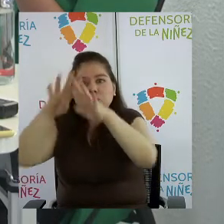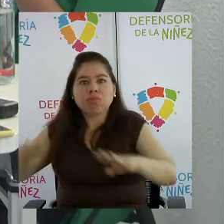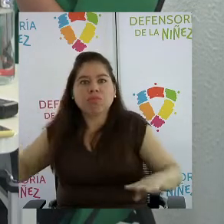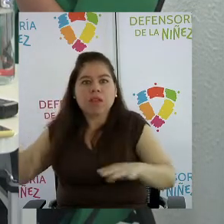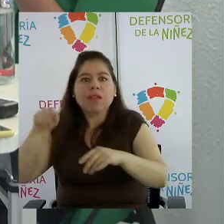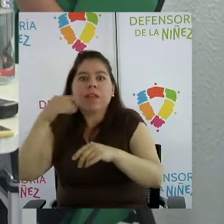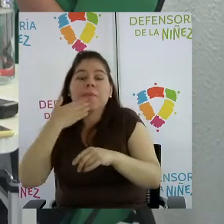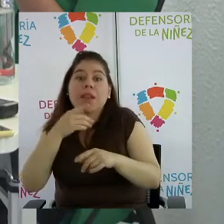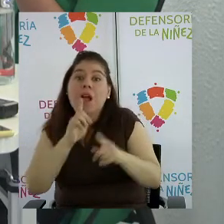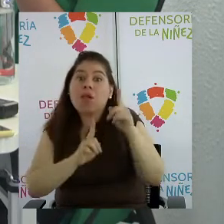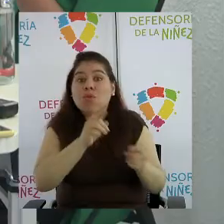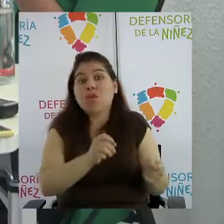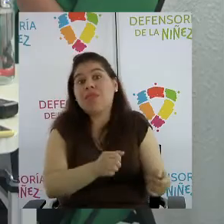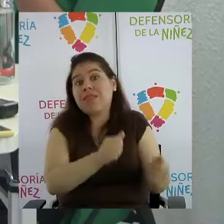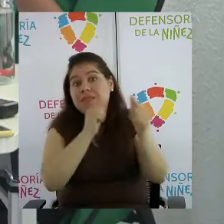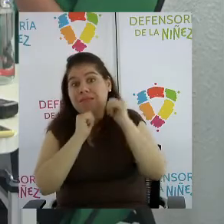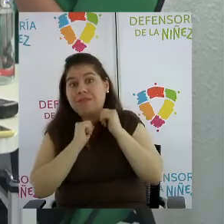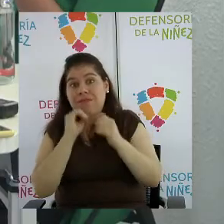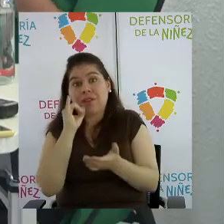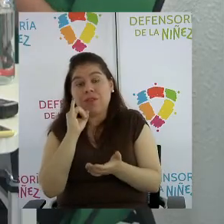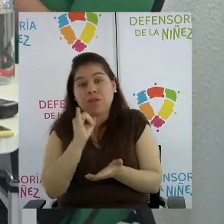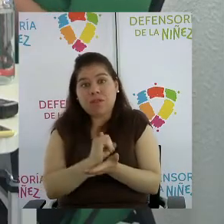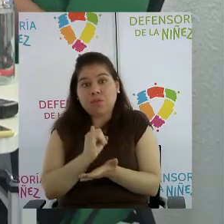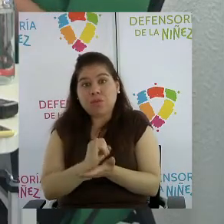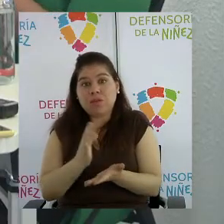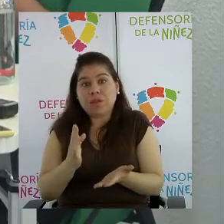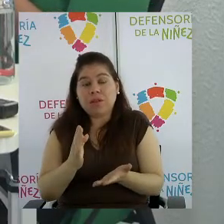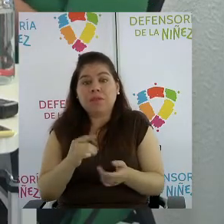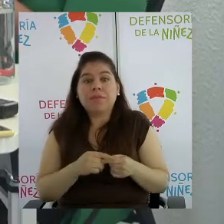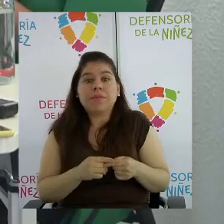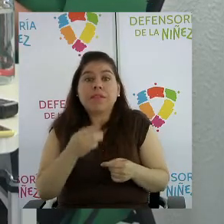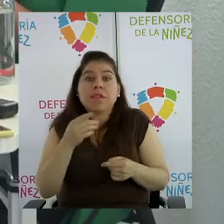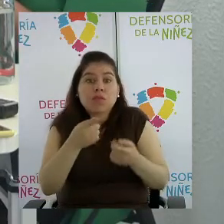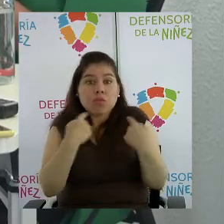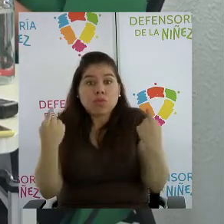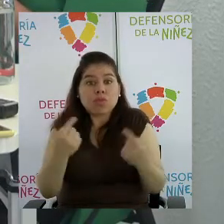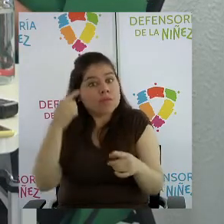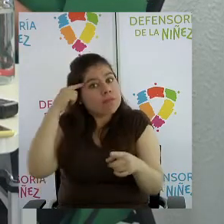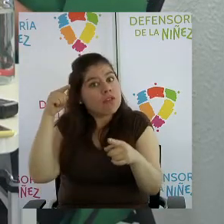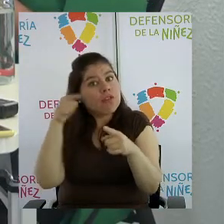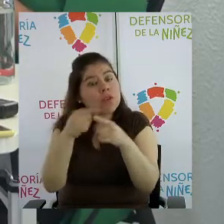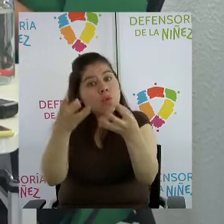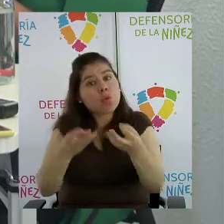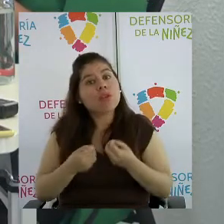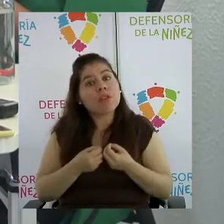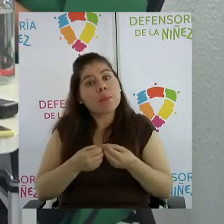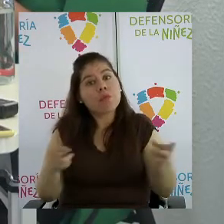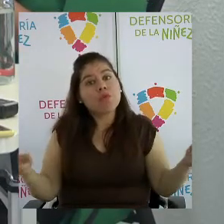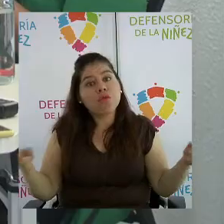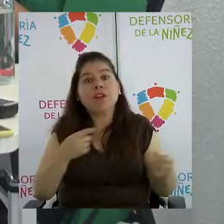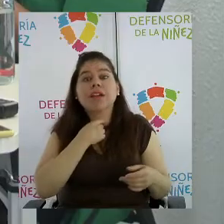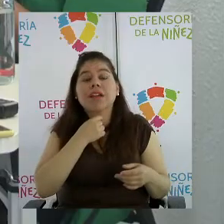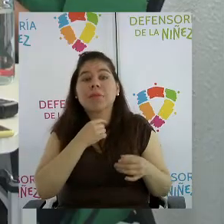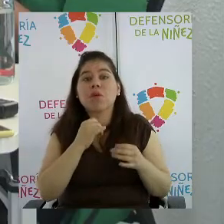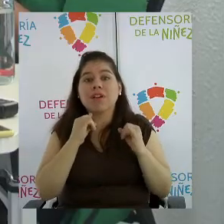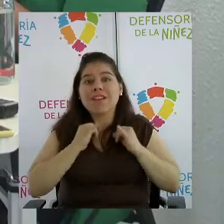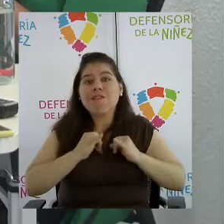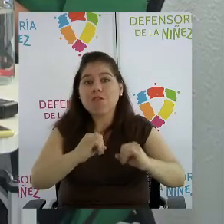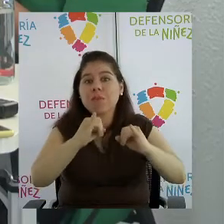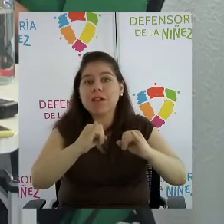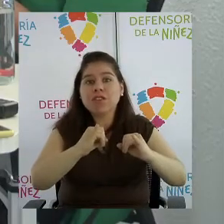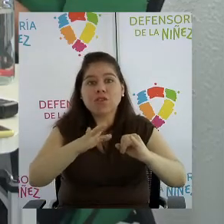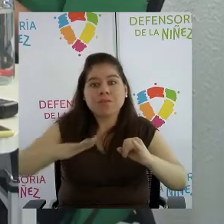además de los desafíos institucionales. De esa manera, lo que pretendemos en la cuenta pública es precisamente rendir información suficiente